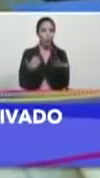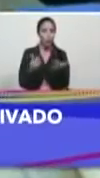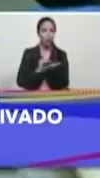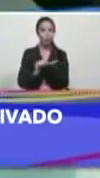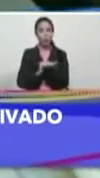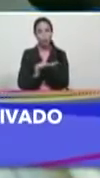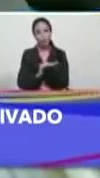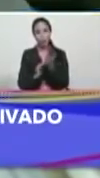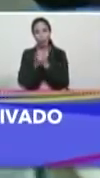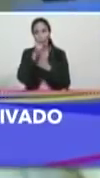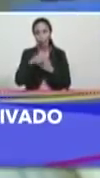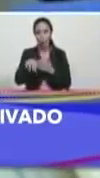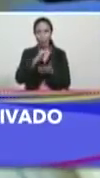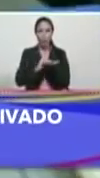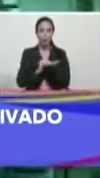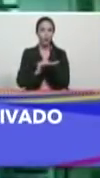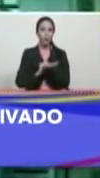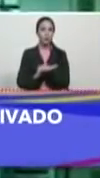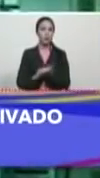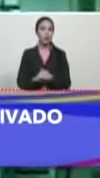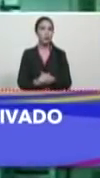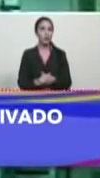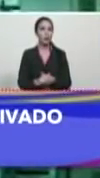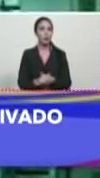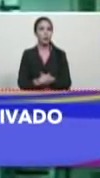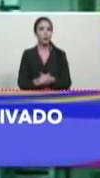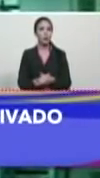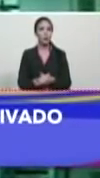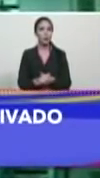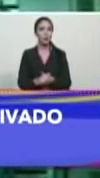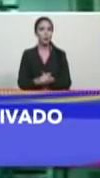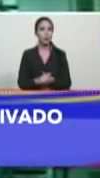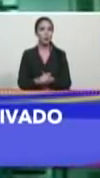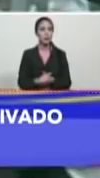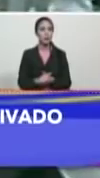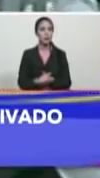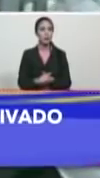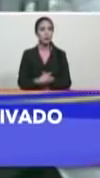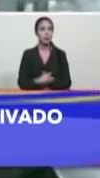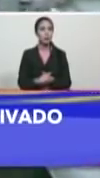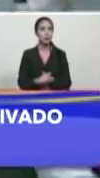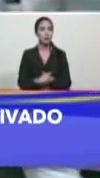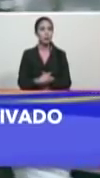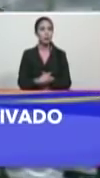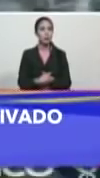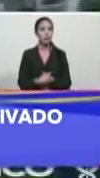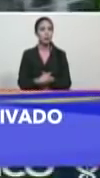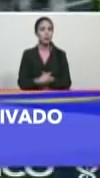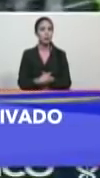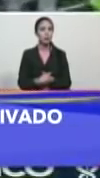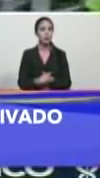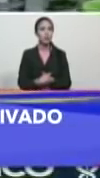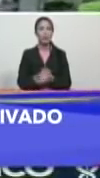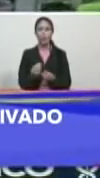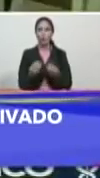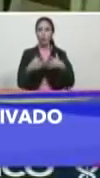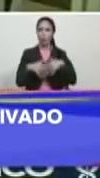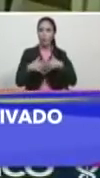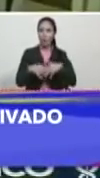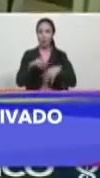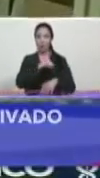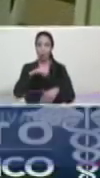población de Venezuela. Hombres y mujeres de la empresa pública y privada trabajando por el